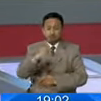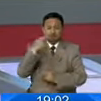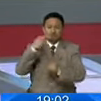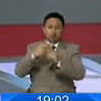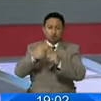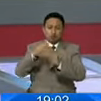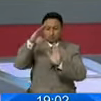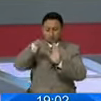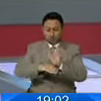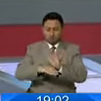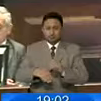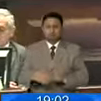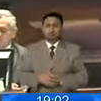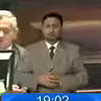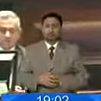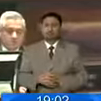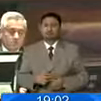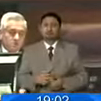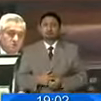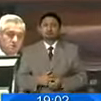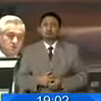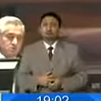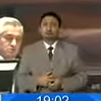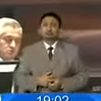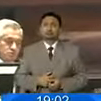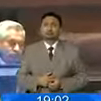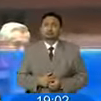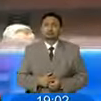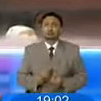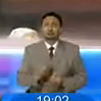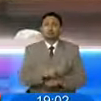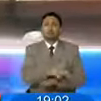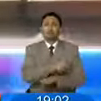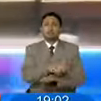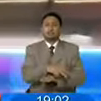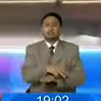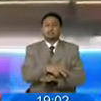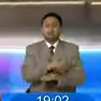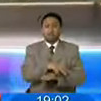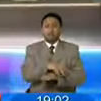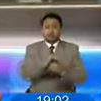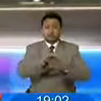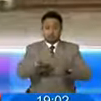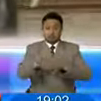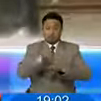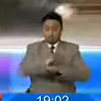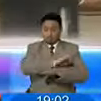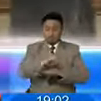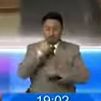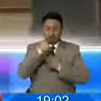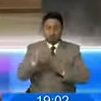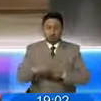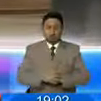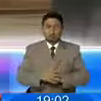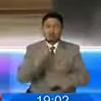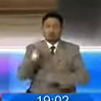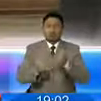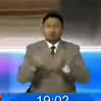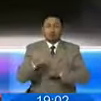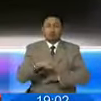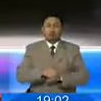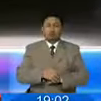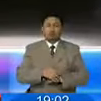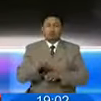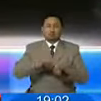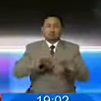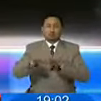los implicados. La promesa la hizo el fiscal general ante el pleno de la Asamblea en su última rendición de cuentas.